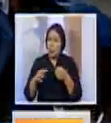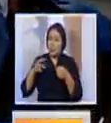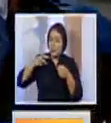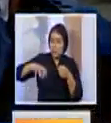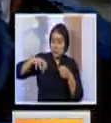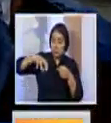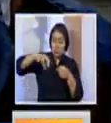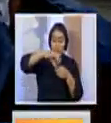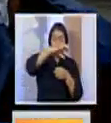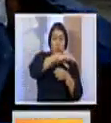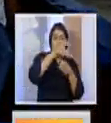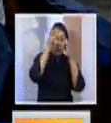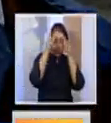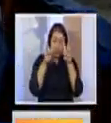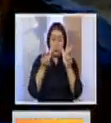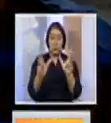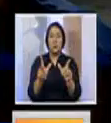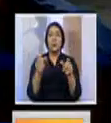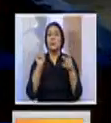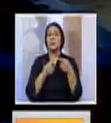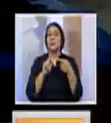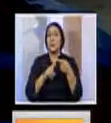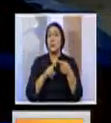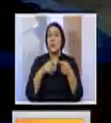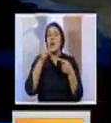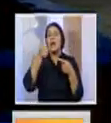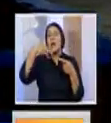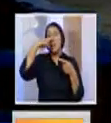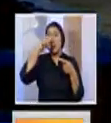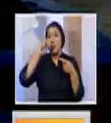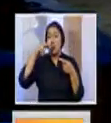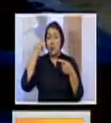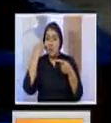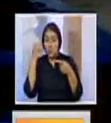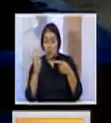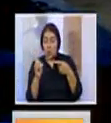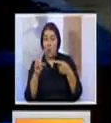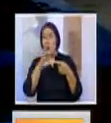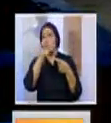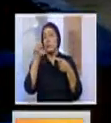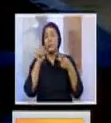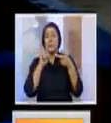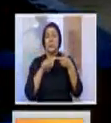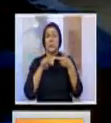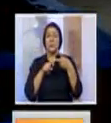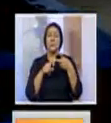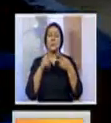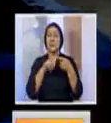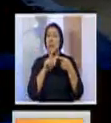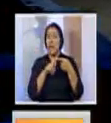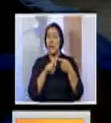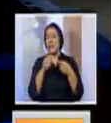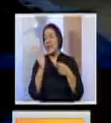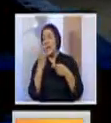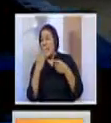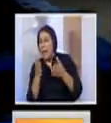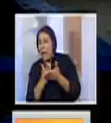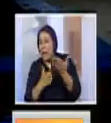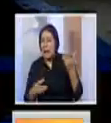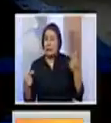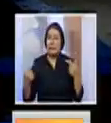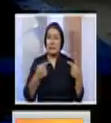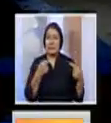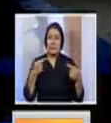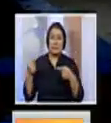Suchitepéquez, estamos hablando de San Antonio Suchitepéquez, ha estado presentando algunas inconformidades y pues